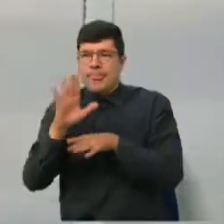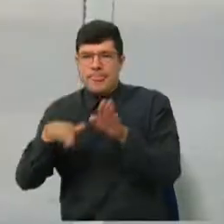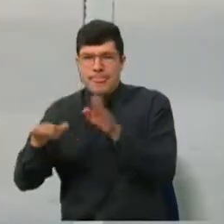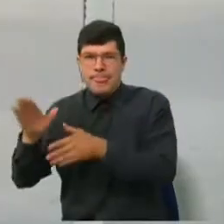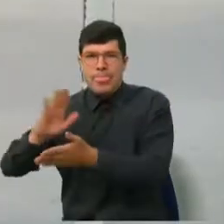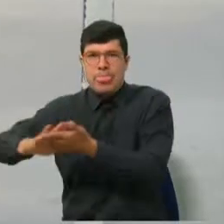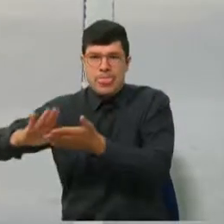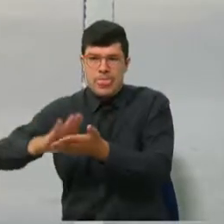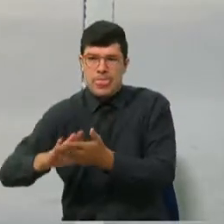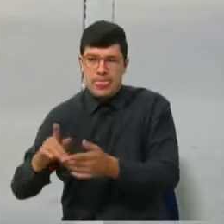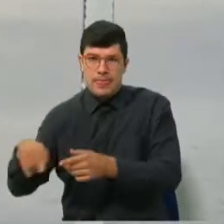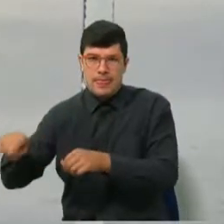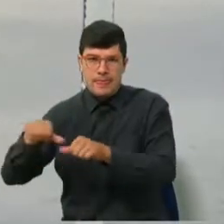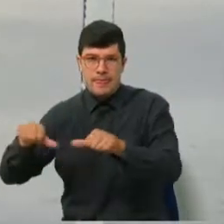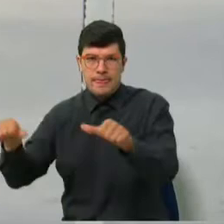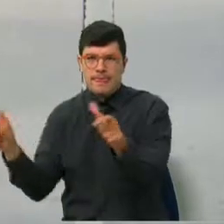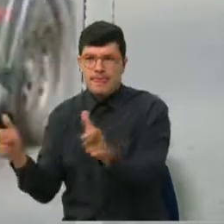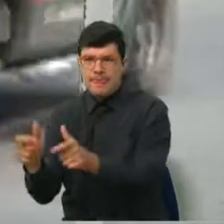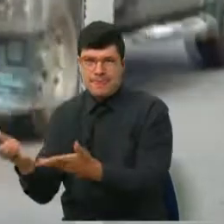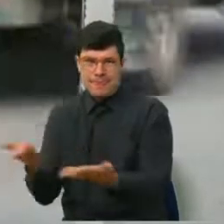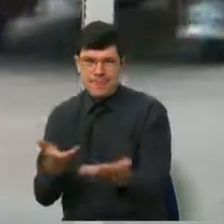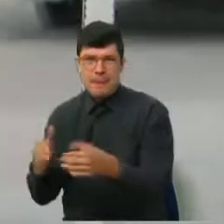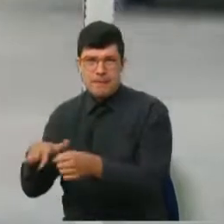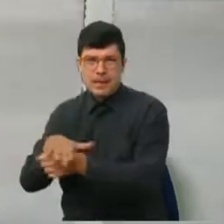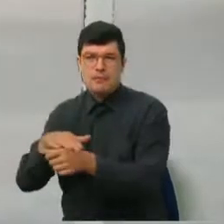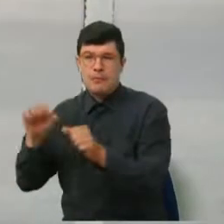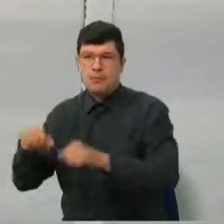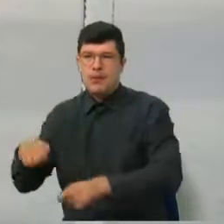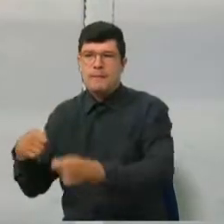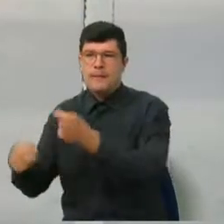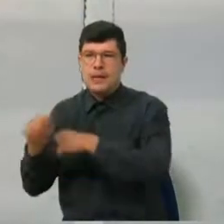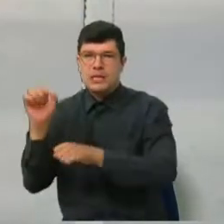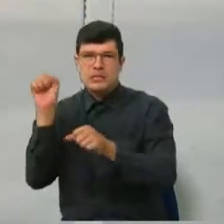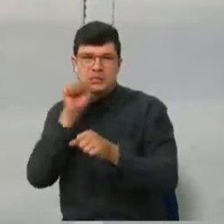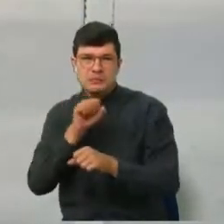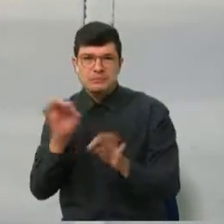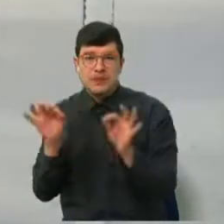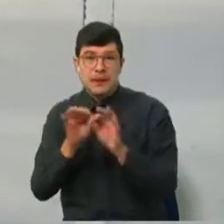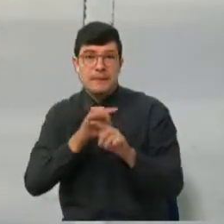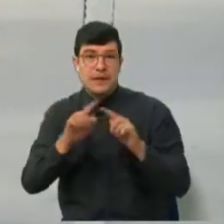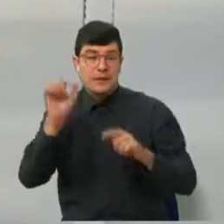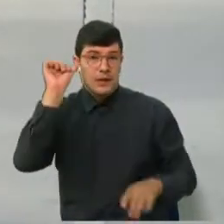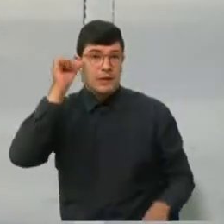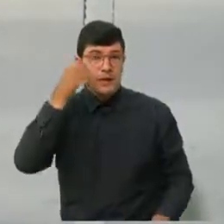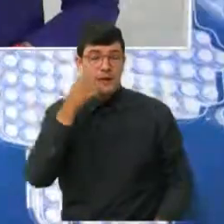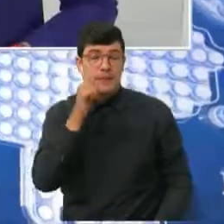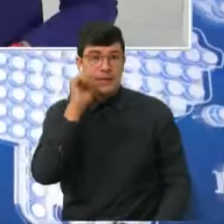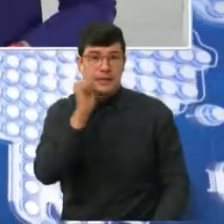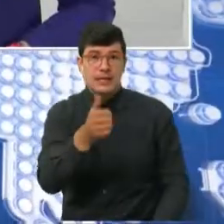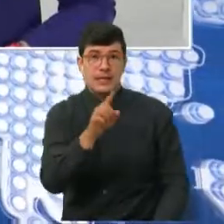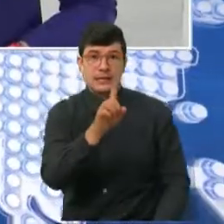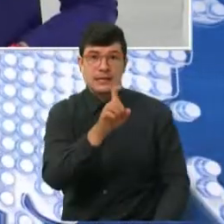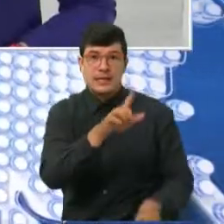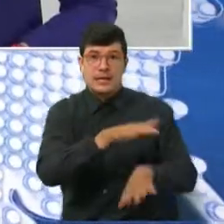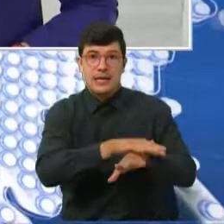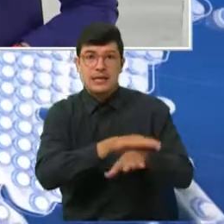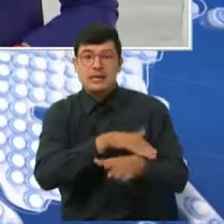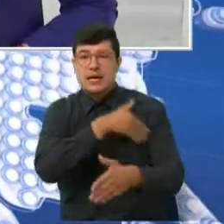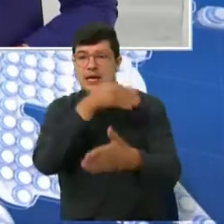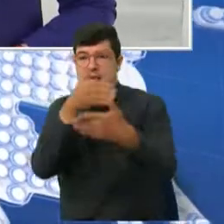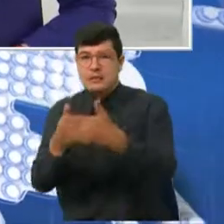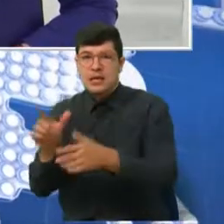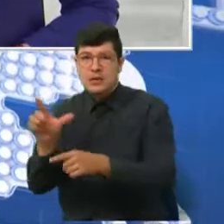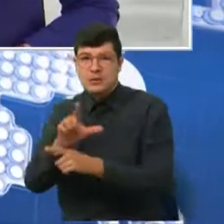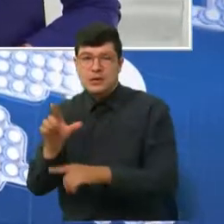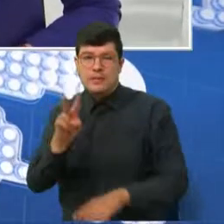permisivos. Recordamos que la ley seca va desde mañana 26 de octubre desde las 6 de la tarde hasta el lunes 28 de octubre a